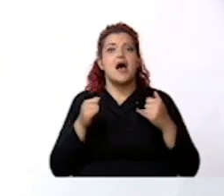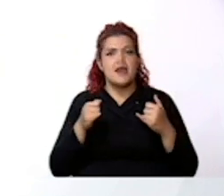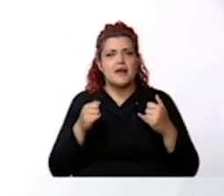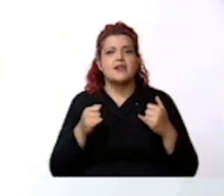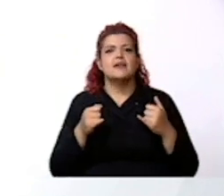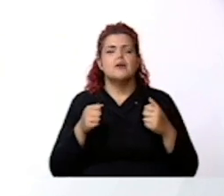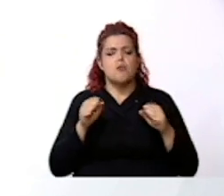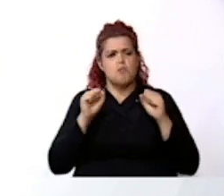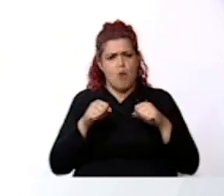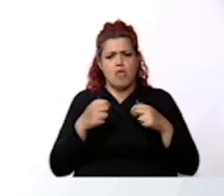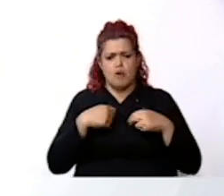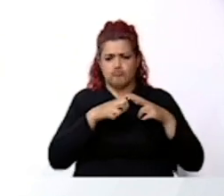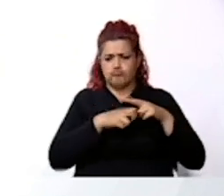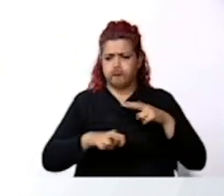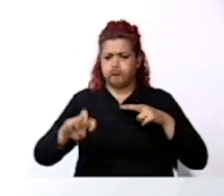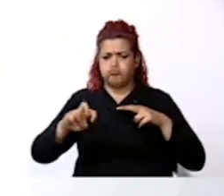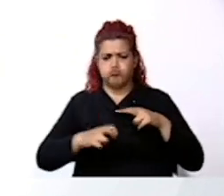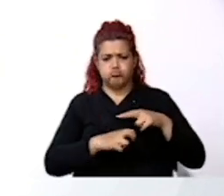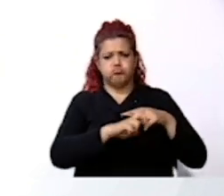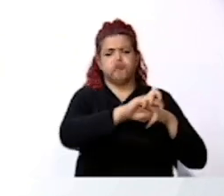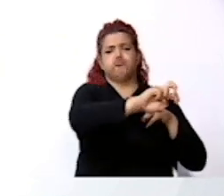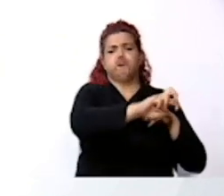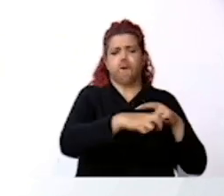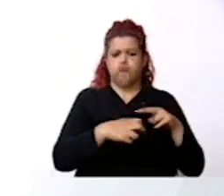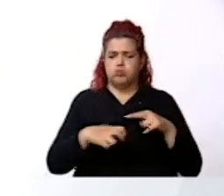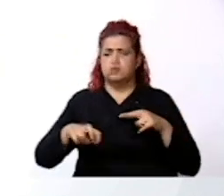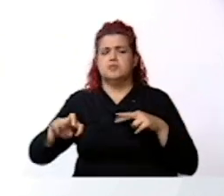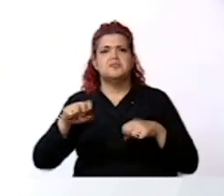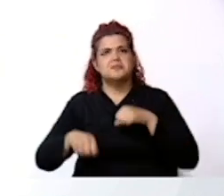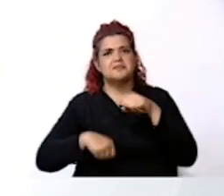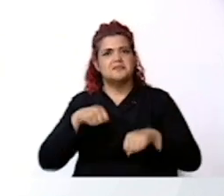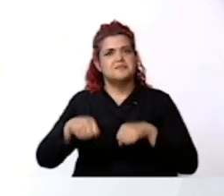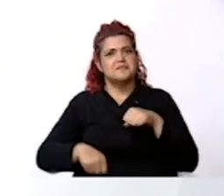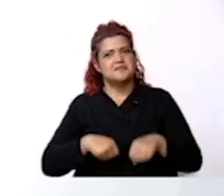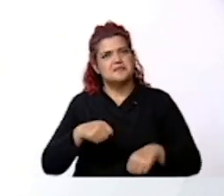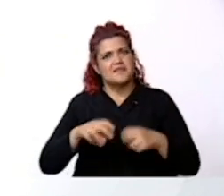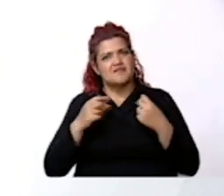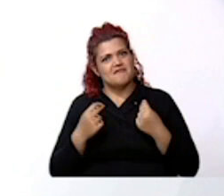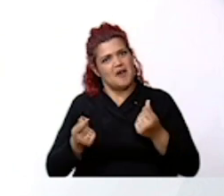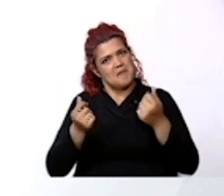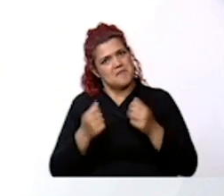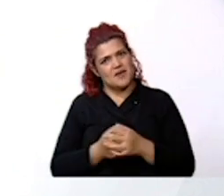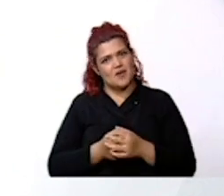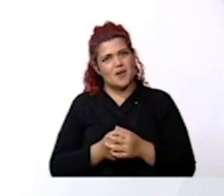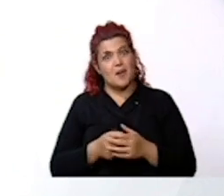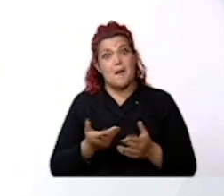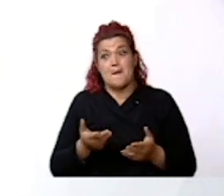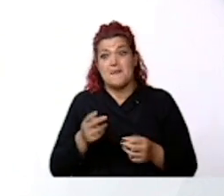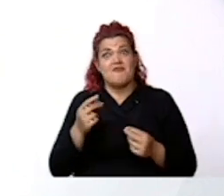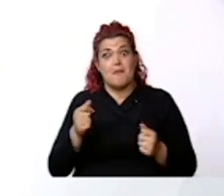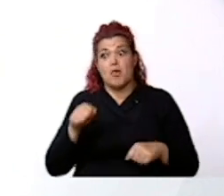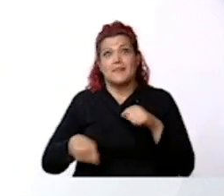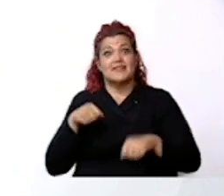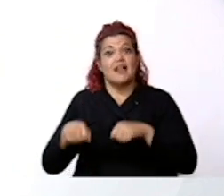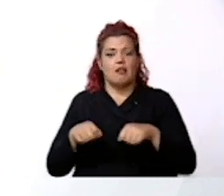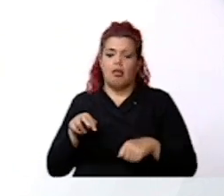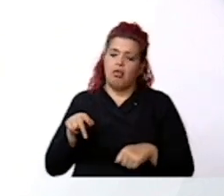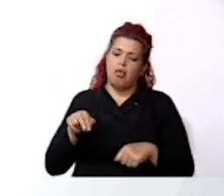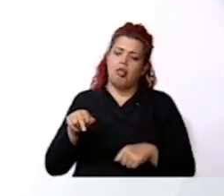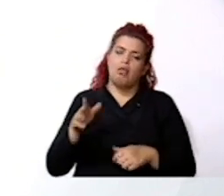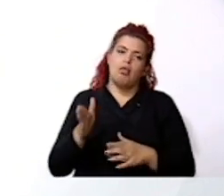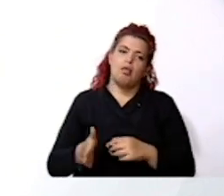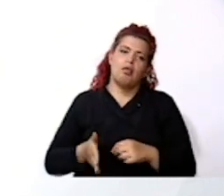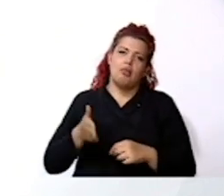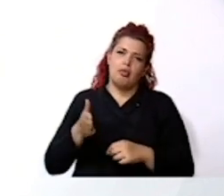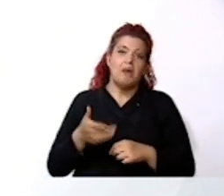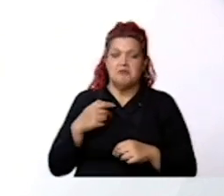para transportarnos de un lugar a otro de una manera más rápida. Es más rápido ir en bici que ir caminando. A